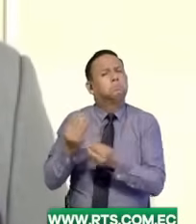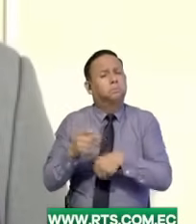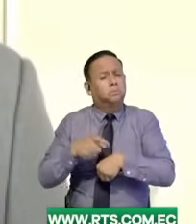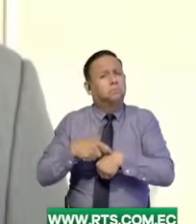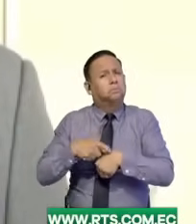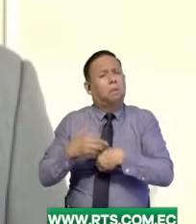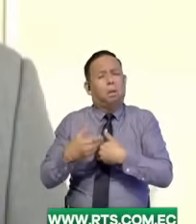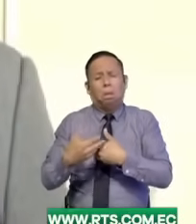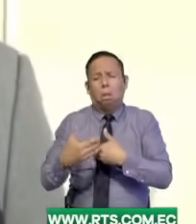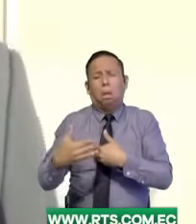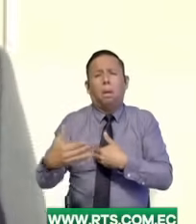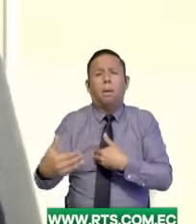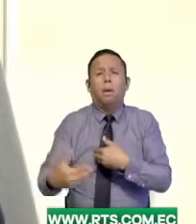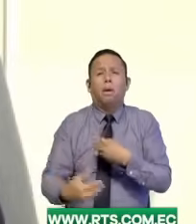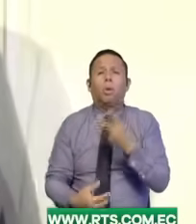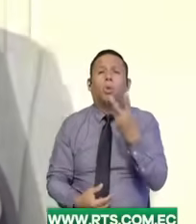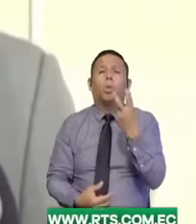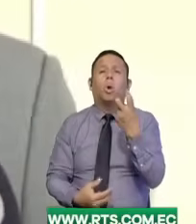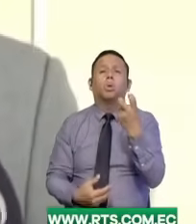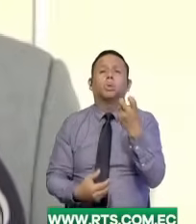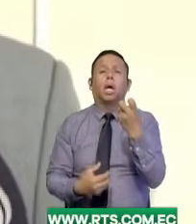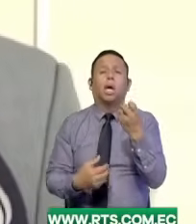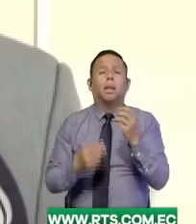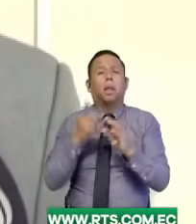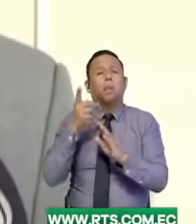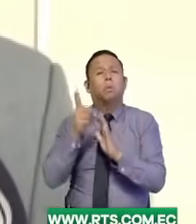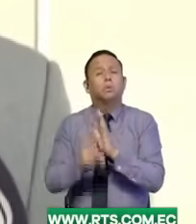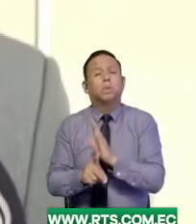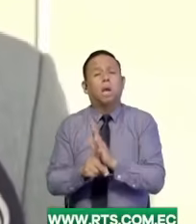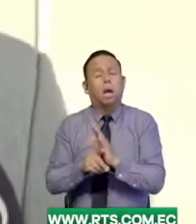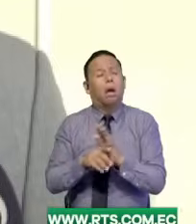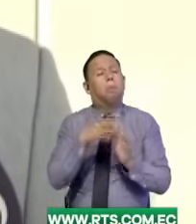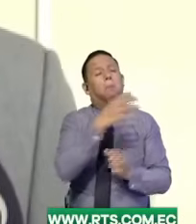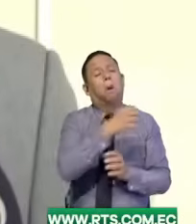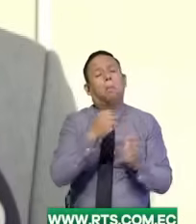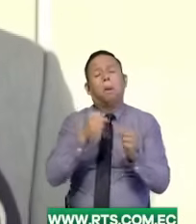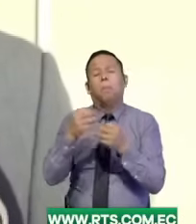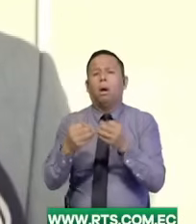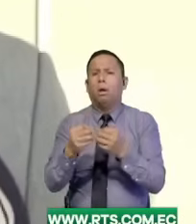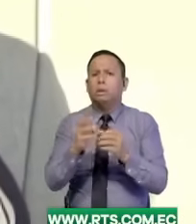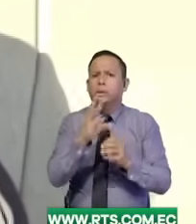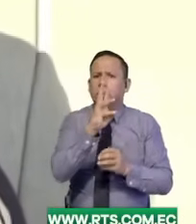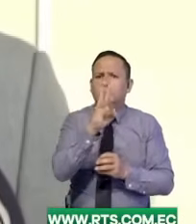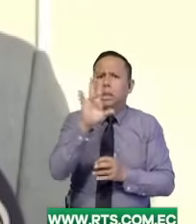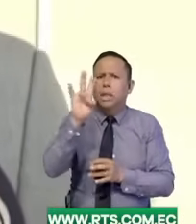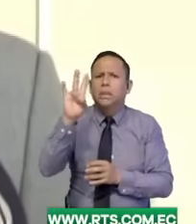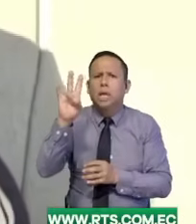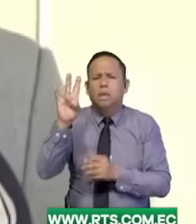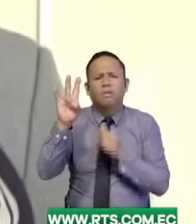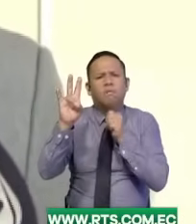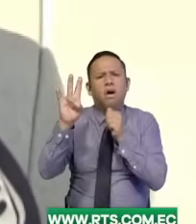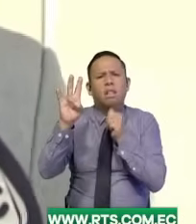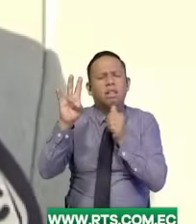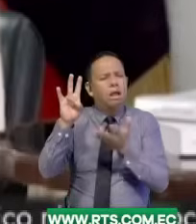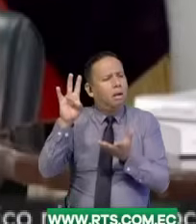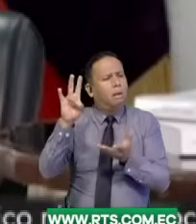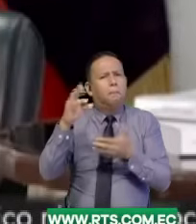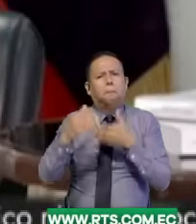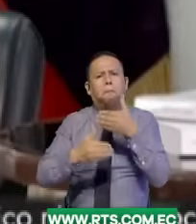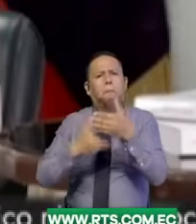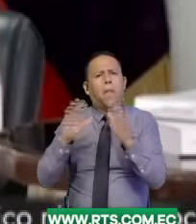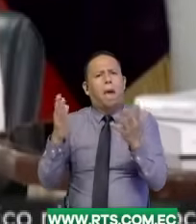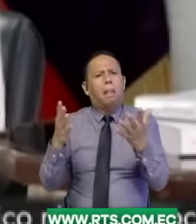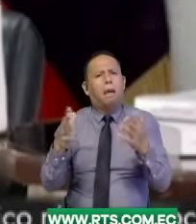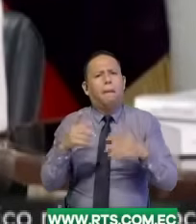apenas procesar 12 casos y los demás, cerca de 67 casos, no los procesó. Hace